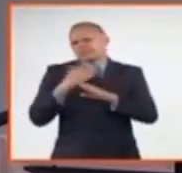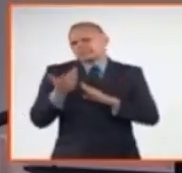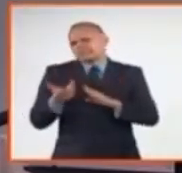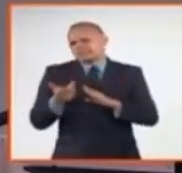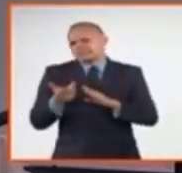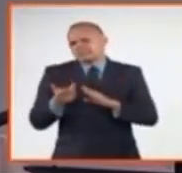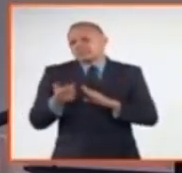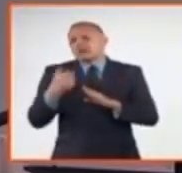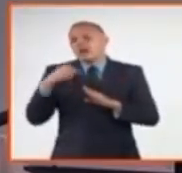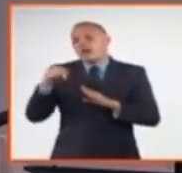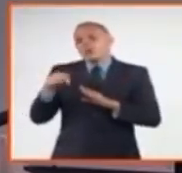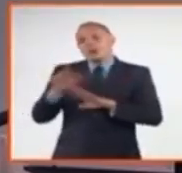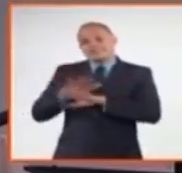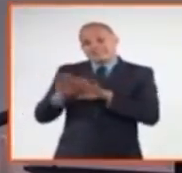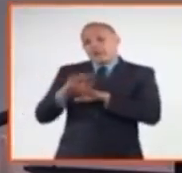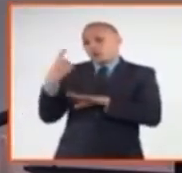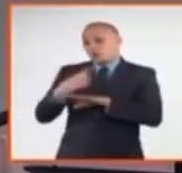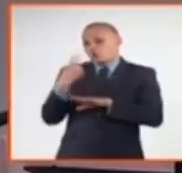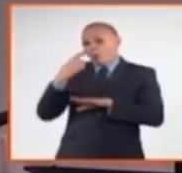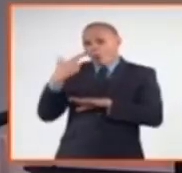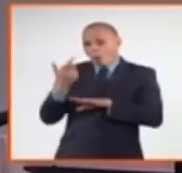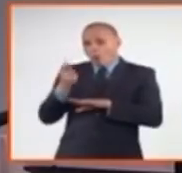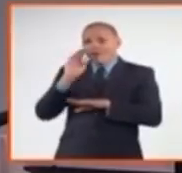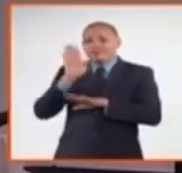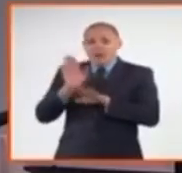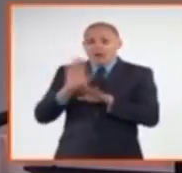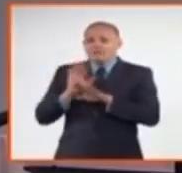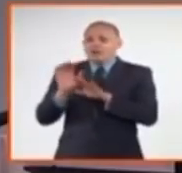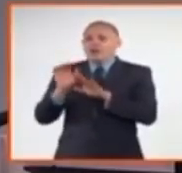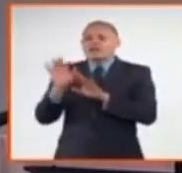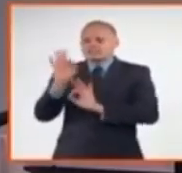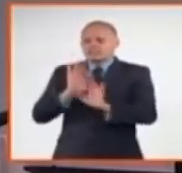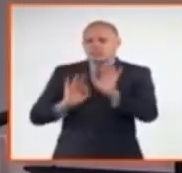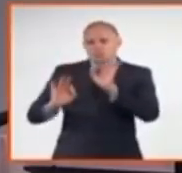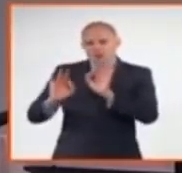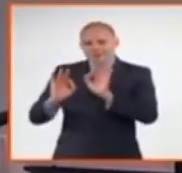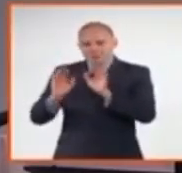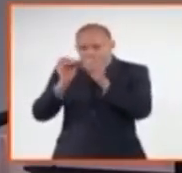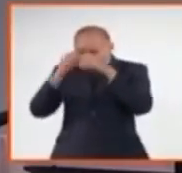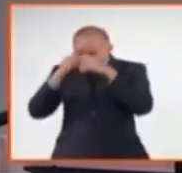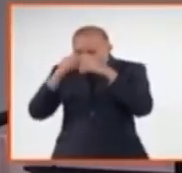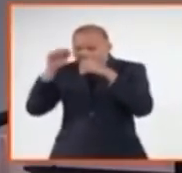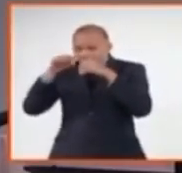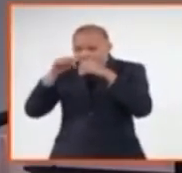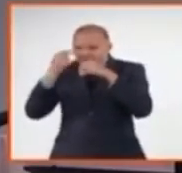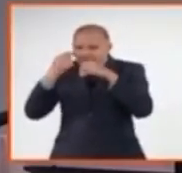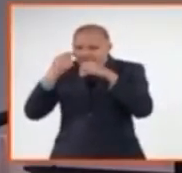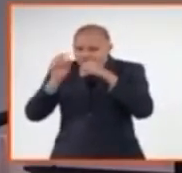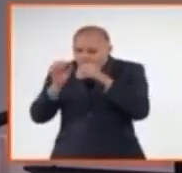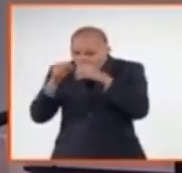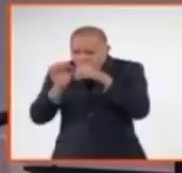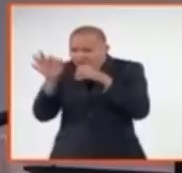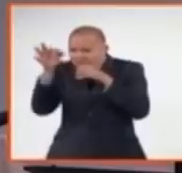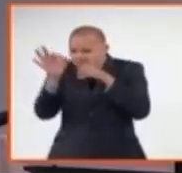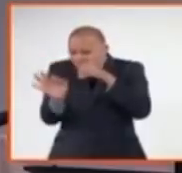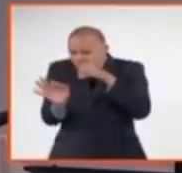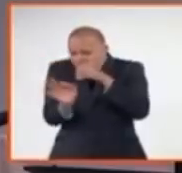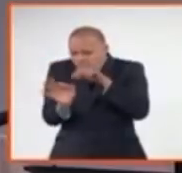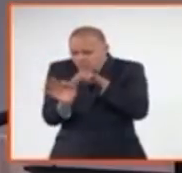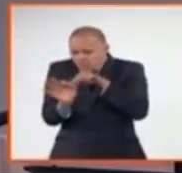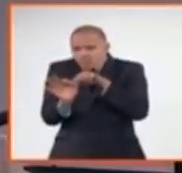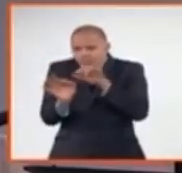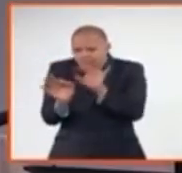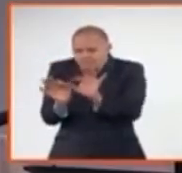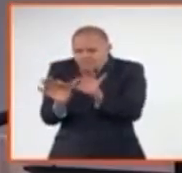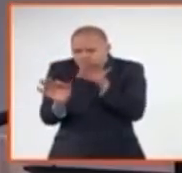obtenidos por las técnicas de heres recombinantes y me detengo aquí para recapitular también como hemos dicho otras